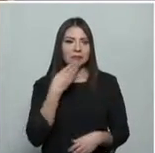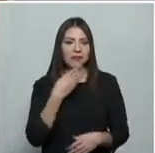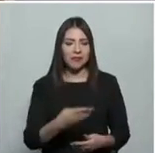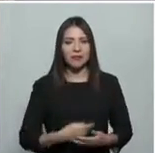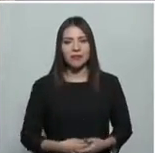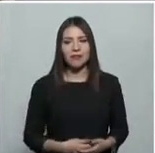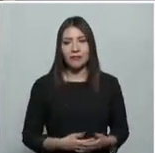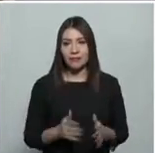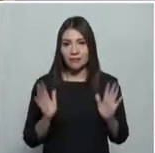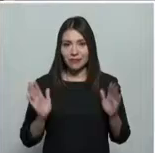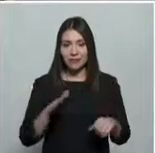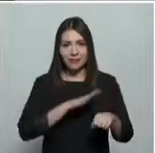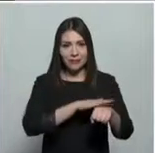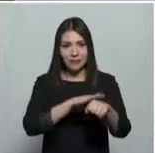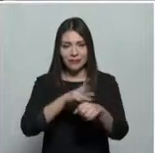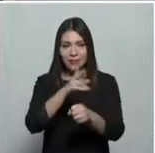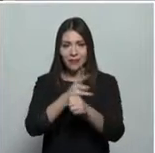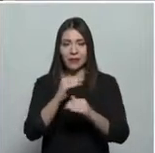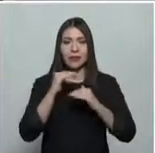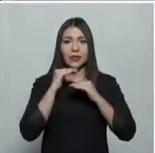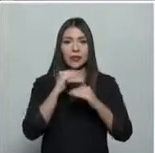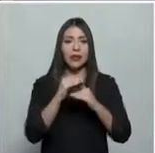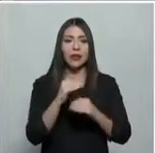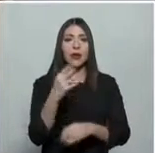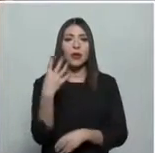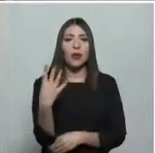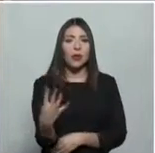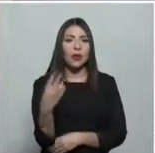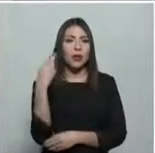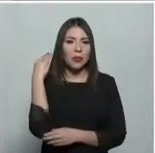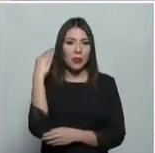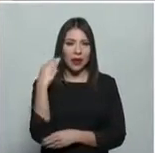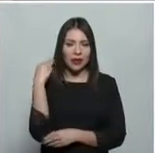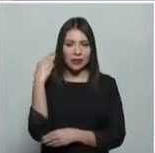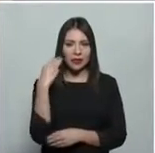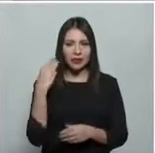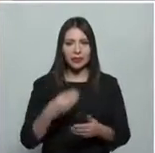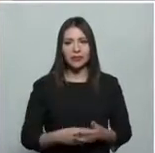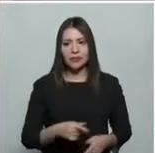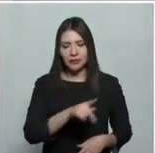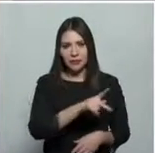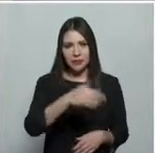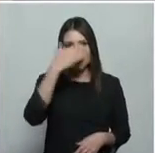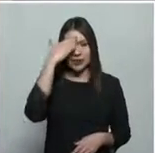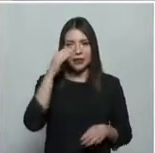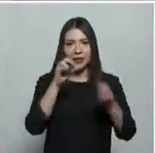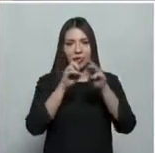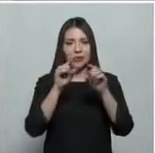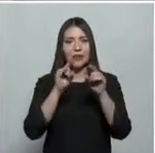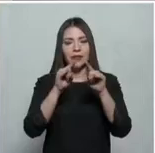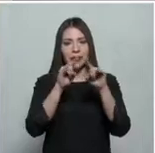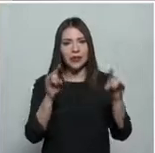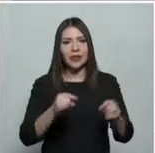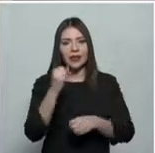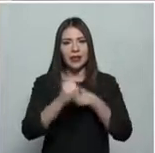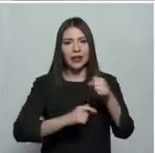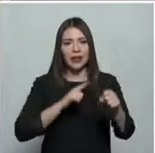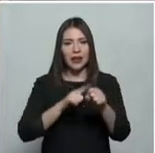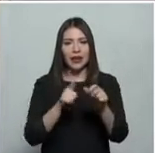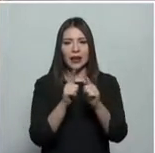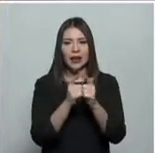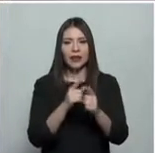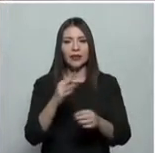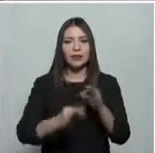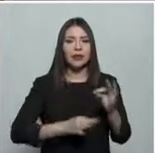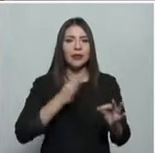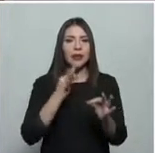abierta para que no se lo pierdan hasta el 3 de marzo, ¿verdad? Hasta el 4 de Hasta el marzo. 4 de marzo. Así que ya lo tiene ahí la Feria Internacional del Libro del Palacio de Minería, cumpliendo